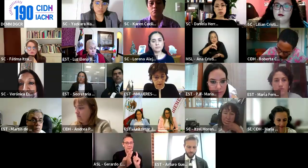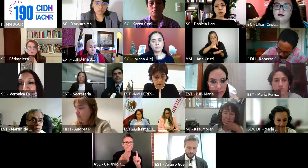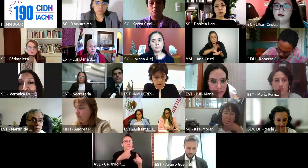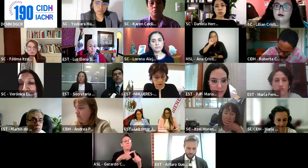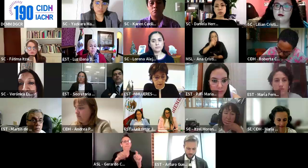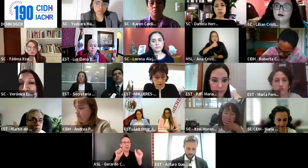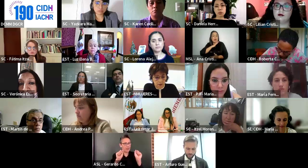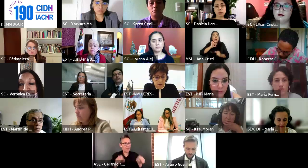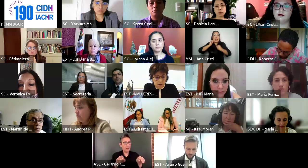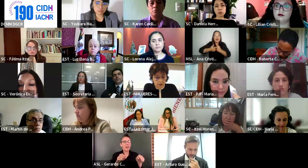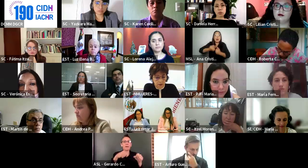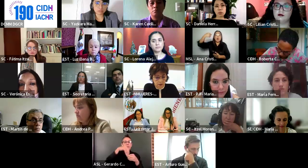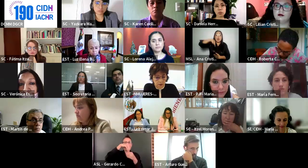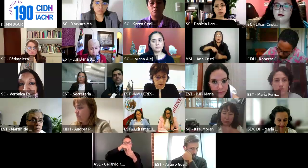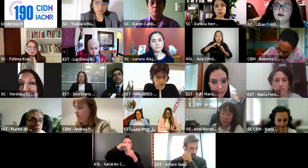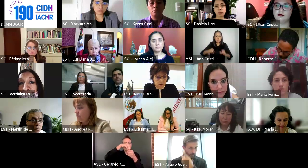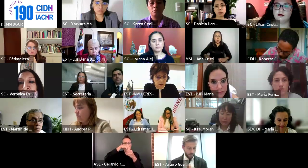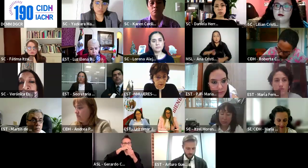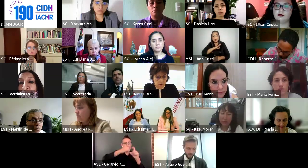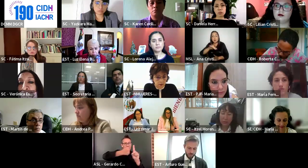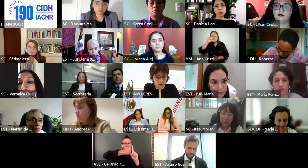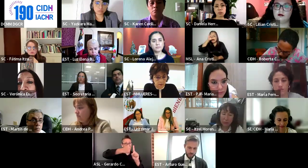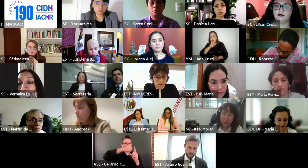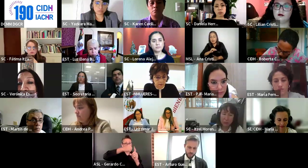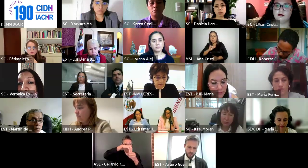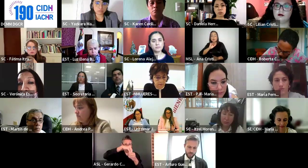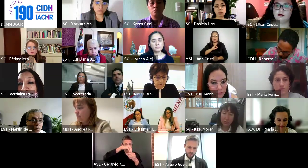funcionalidad de órganos internos y procesos fisiológicos,